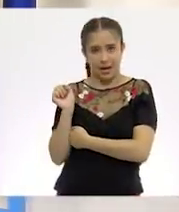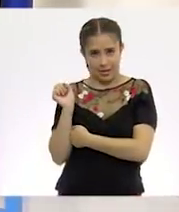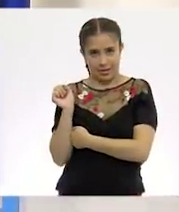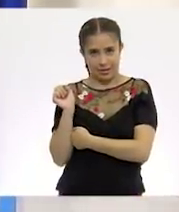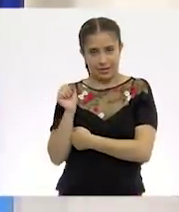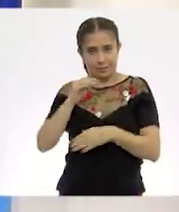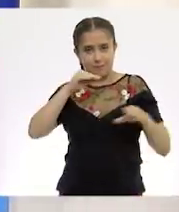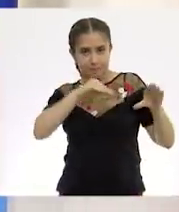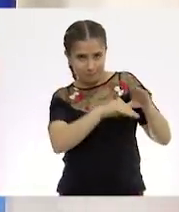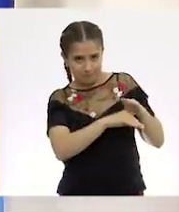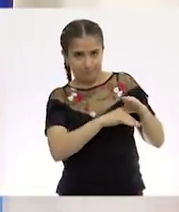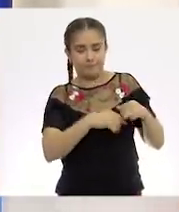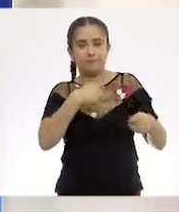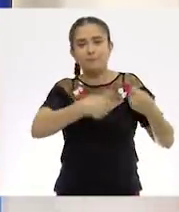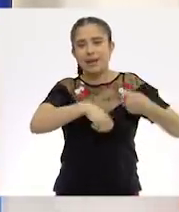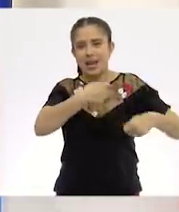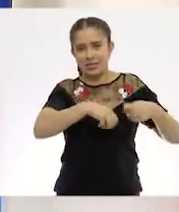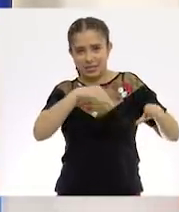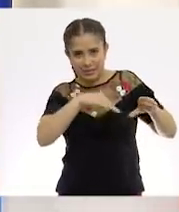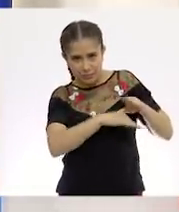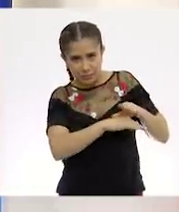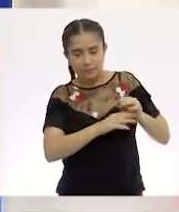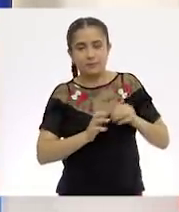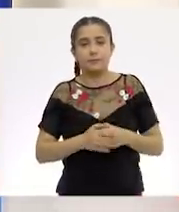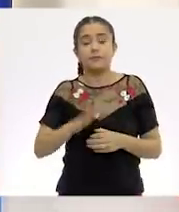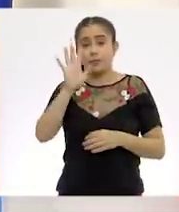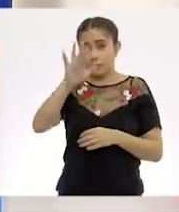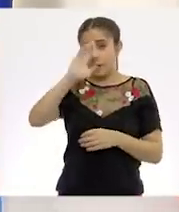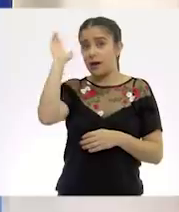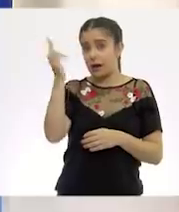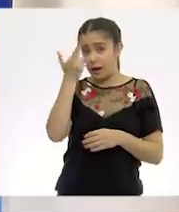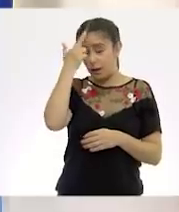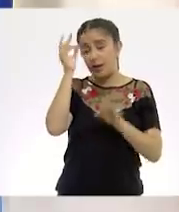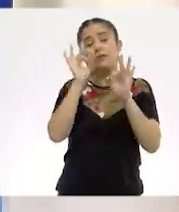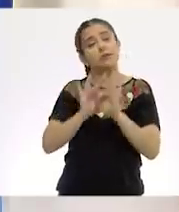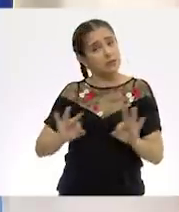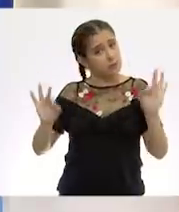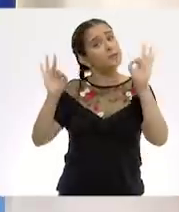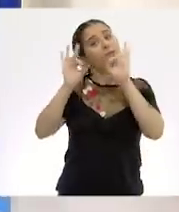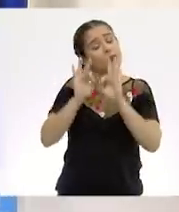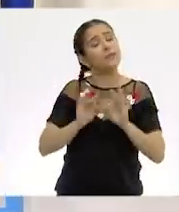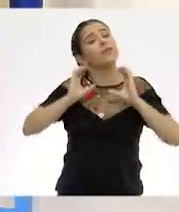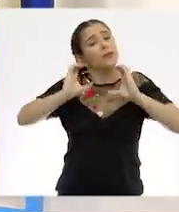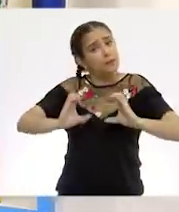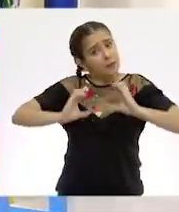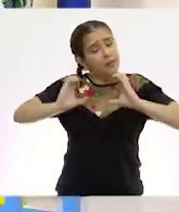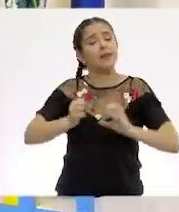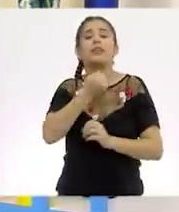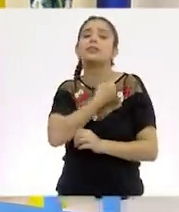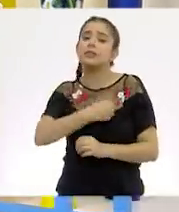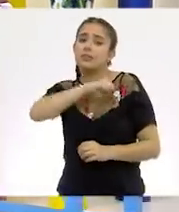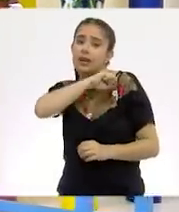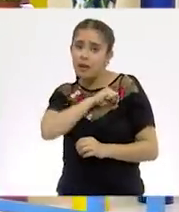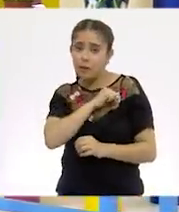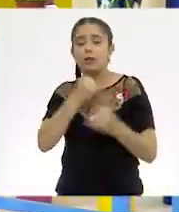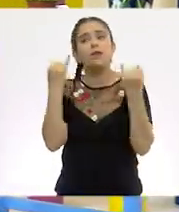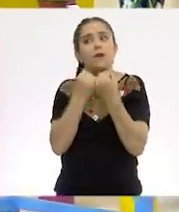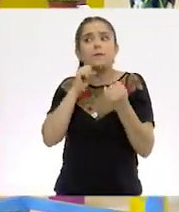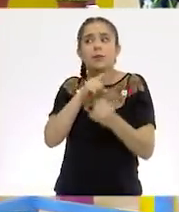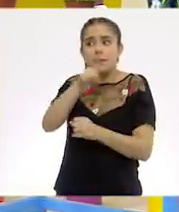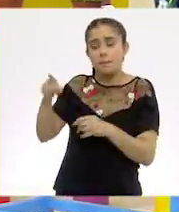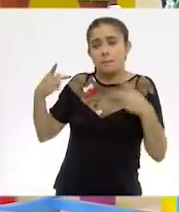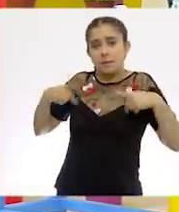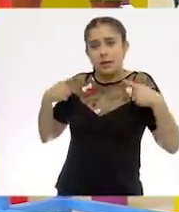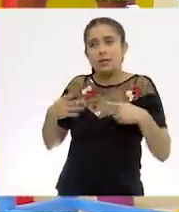en una bolsita de plástico. Recuerden que esto es muy importante, niñas y niños, para cuidar de nuestra salud y la salud de quienes